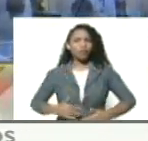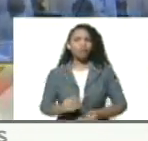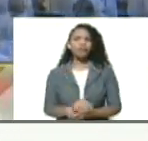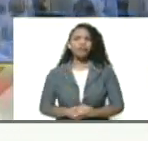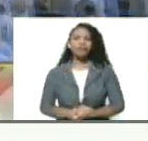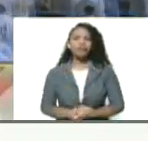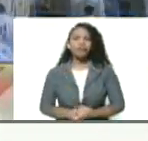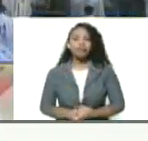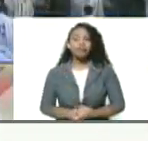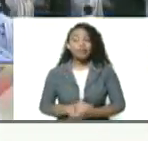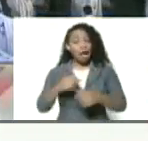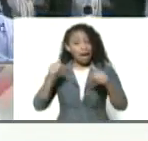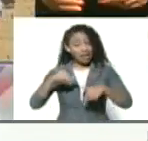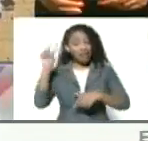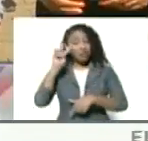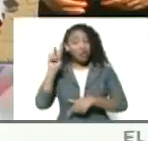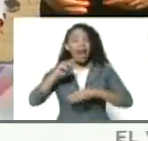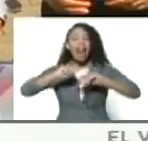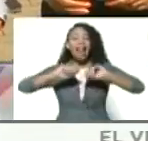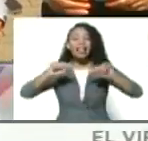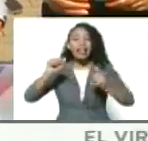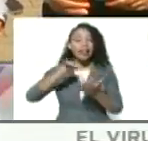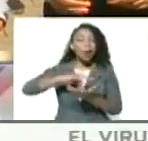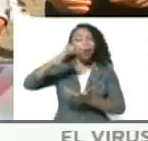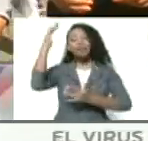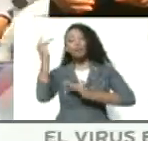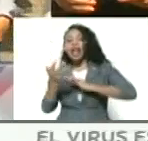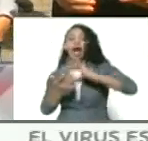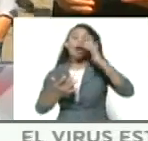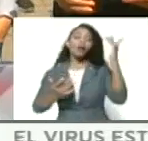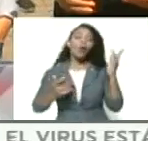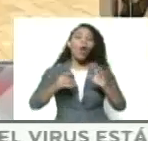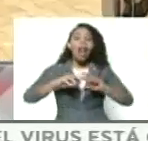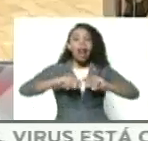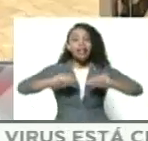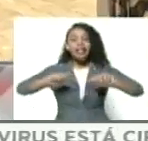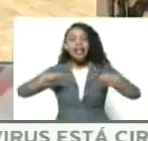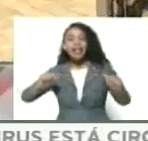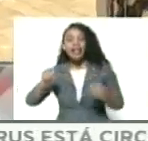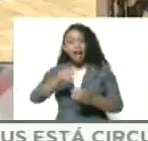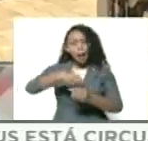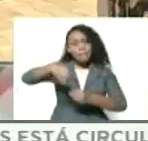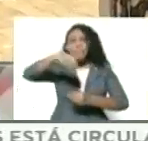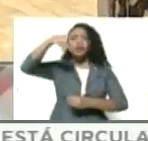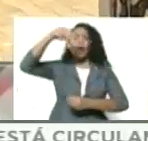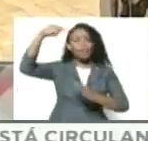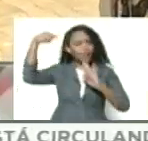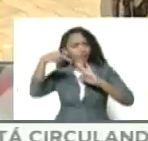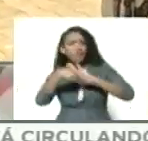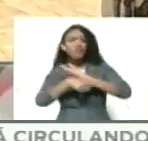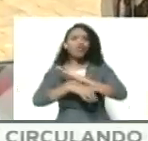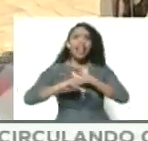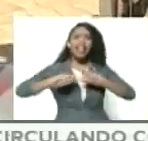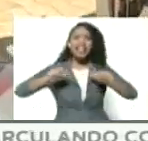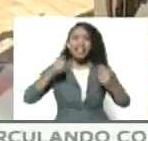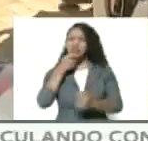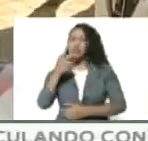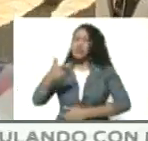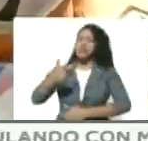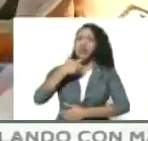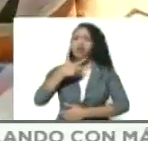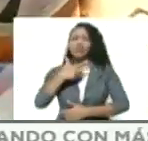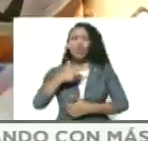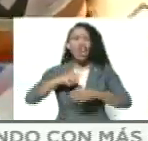Bueno, es Venezuela, la tierra de los milagros, la tierra de la espiritualidad profunda, la tierra de lo hermoso,